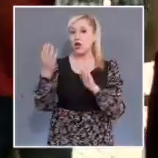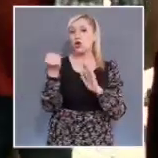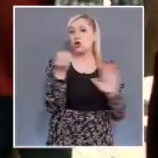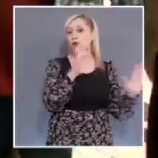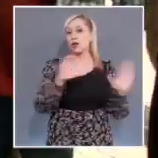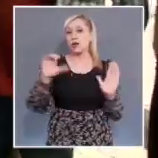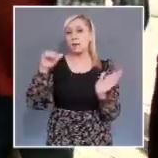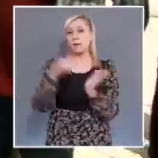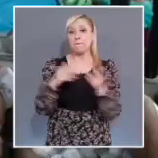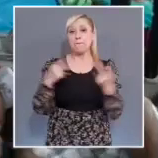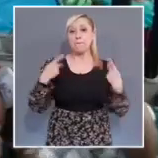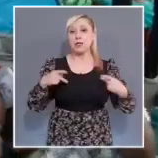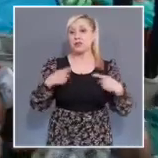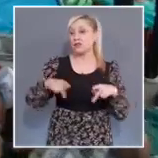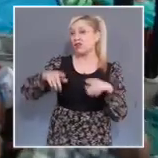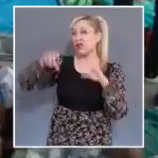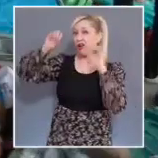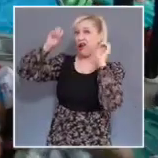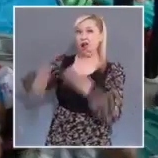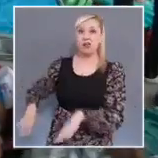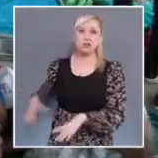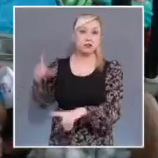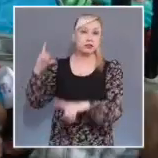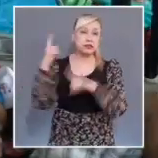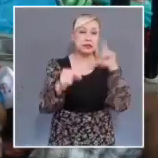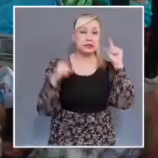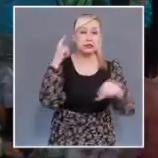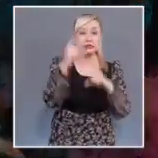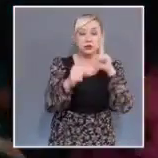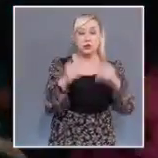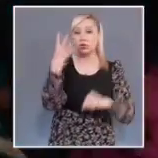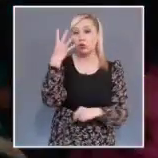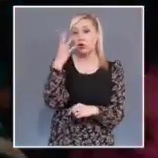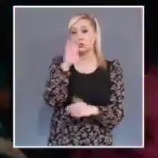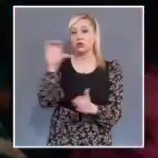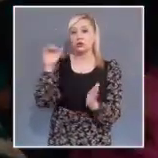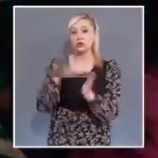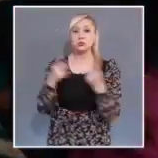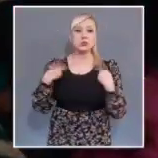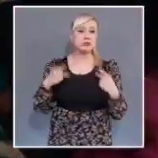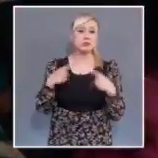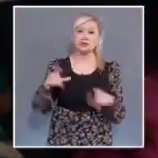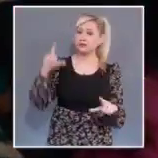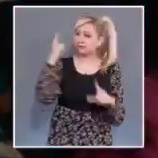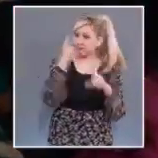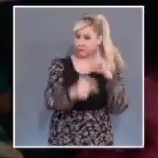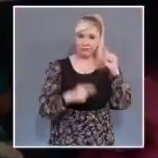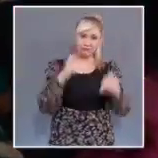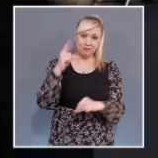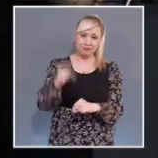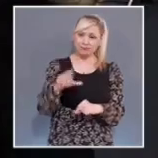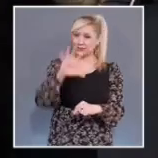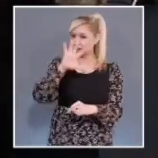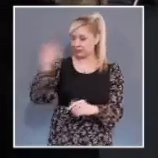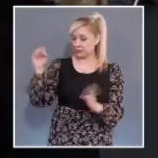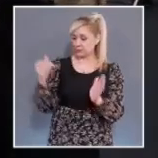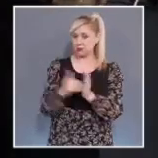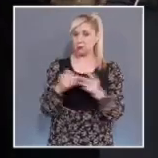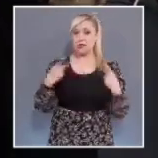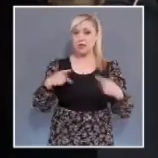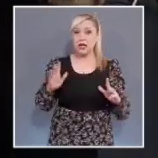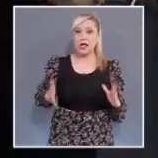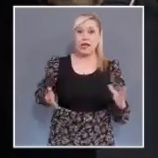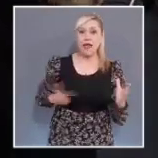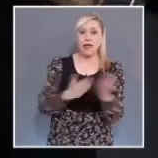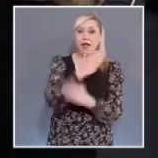se registraron 400,000 desplazamientos forzosos. 500,000 de personas logró cruzar las fronteras, principalmente